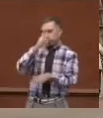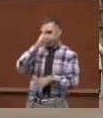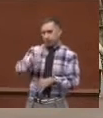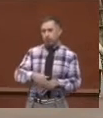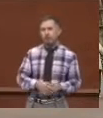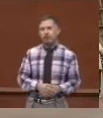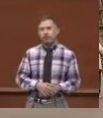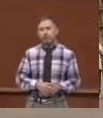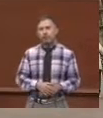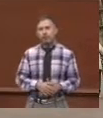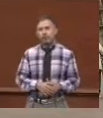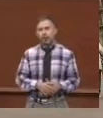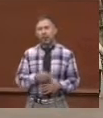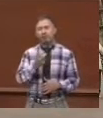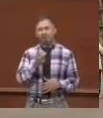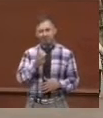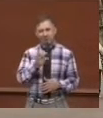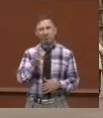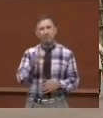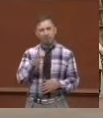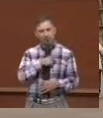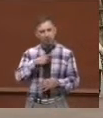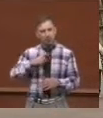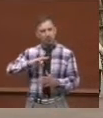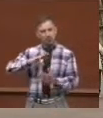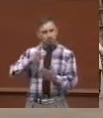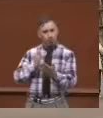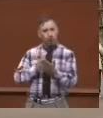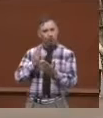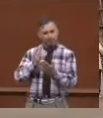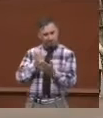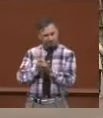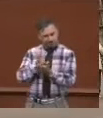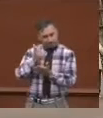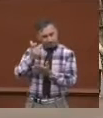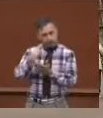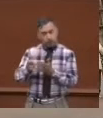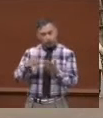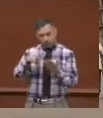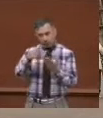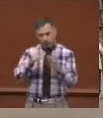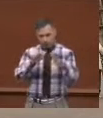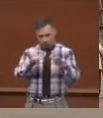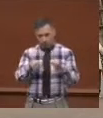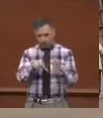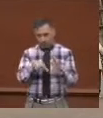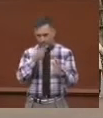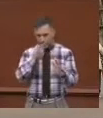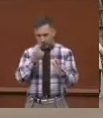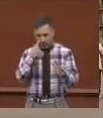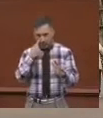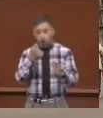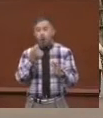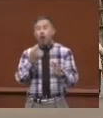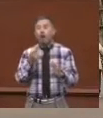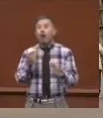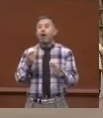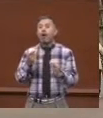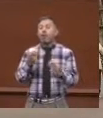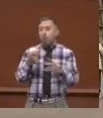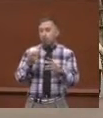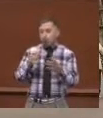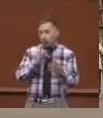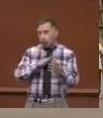una sanción económica, como el proyecto lo propone, consistente en el doble del monto